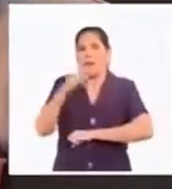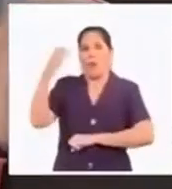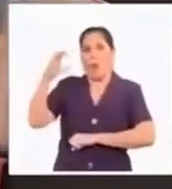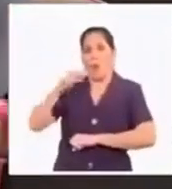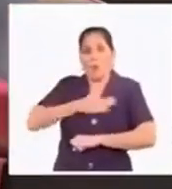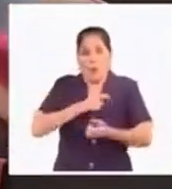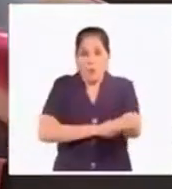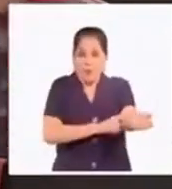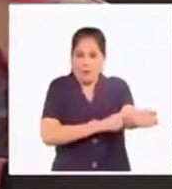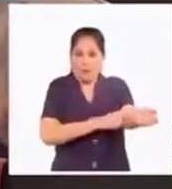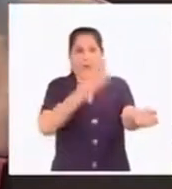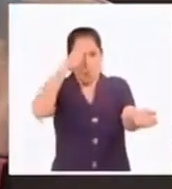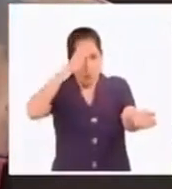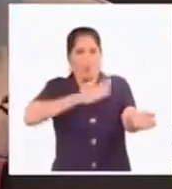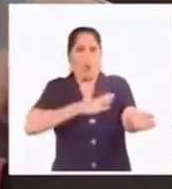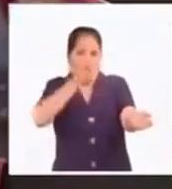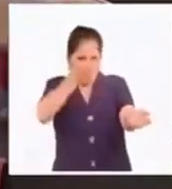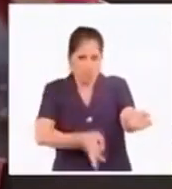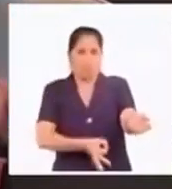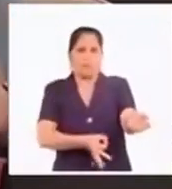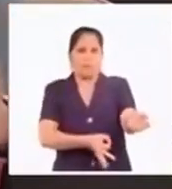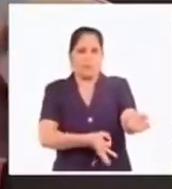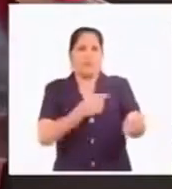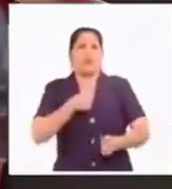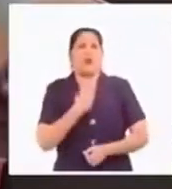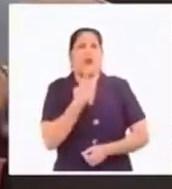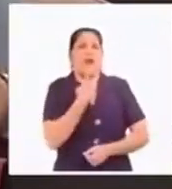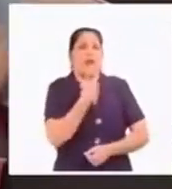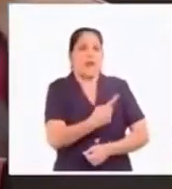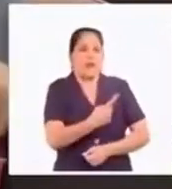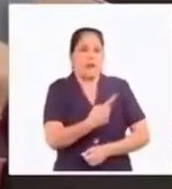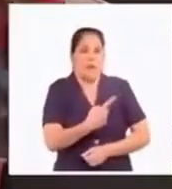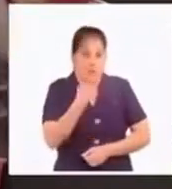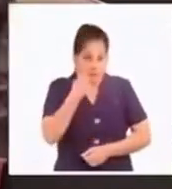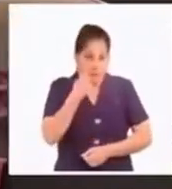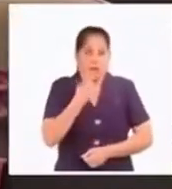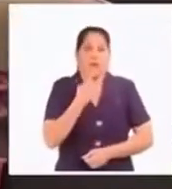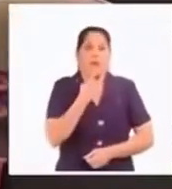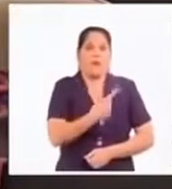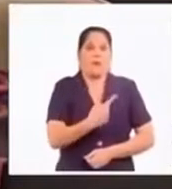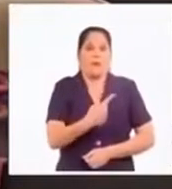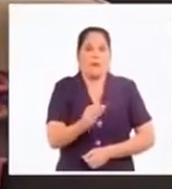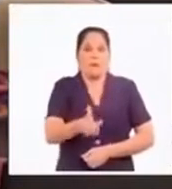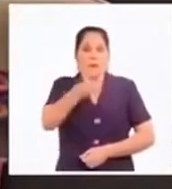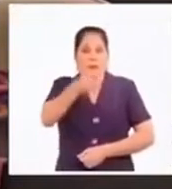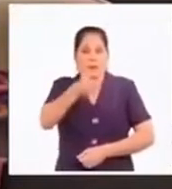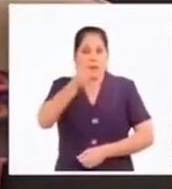más cubana que el cubano, le digo a Cuba, le digo a mi